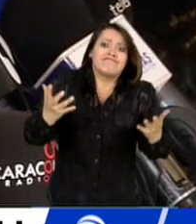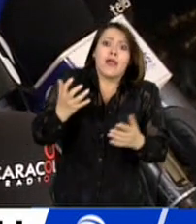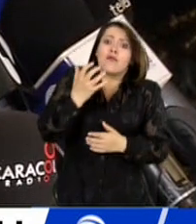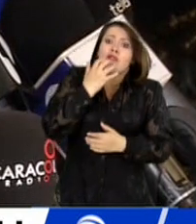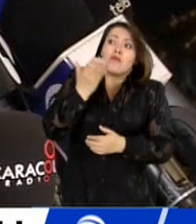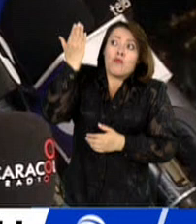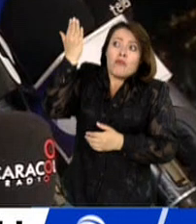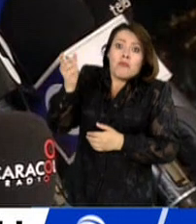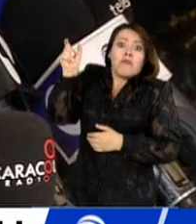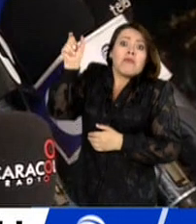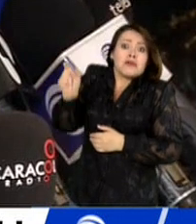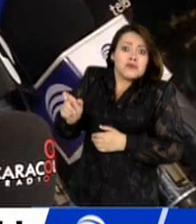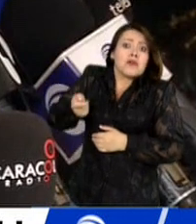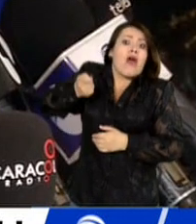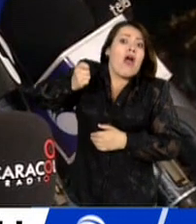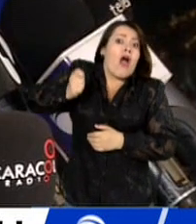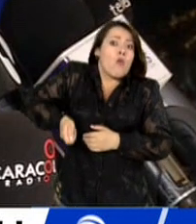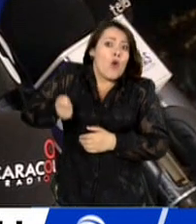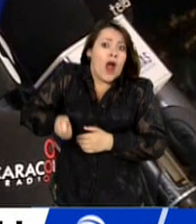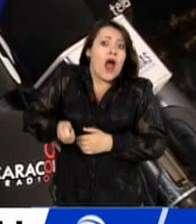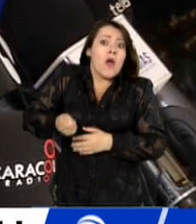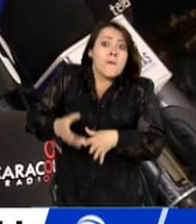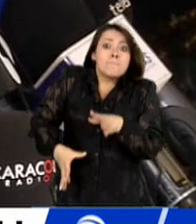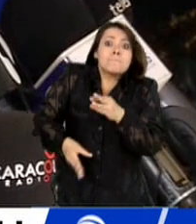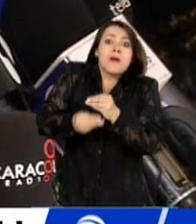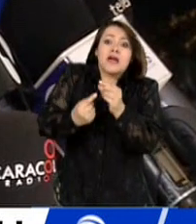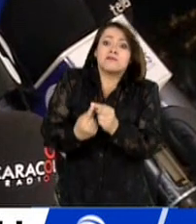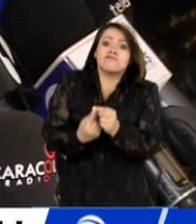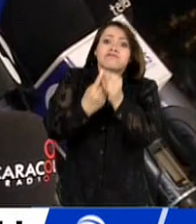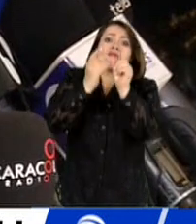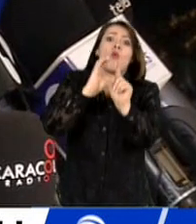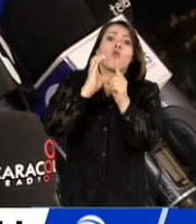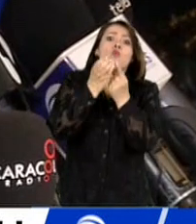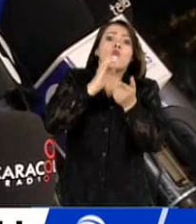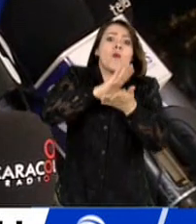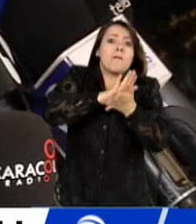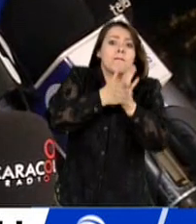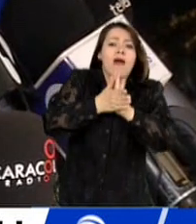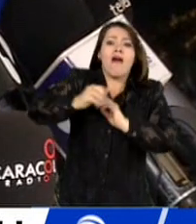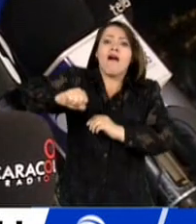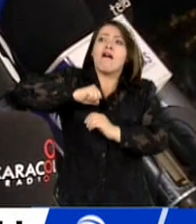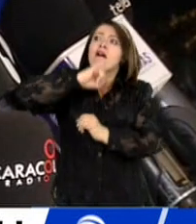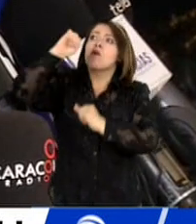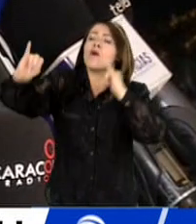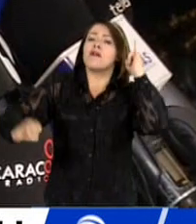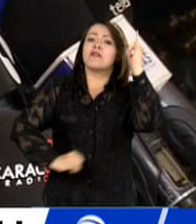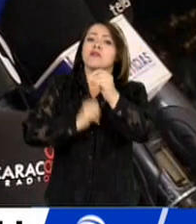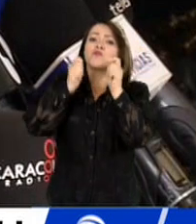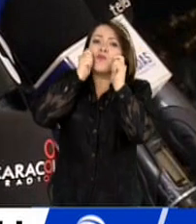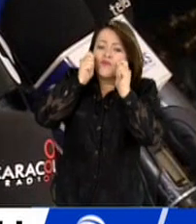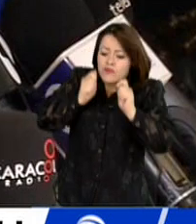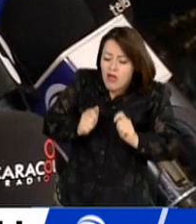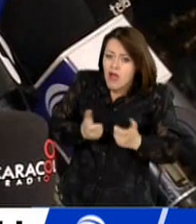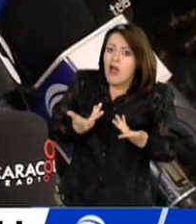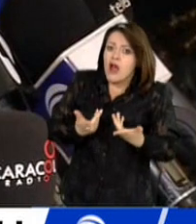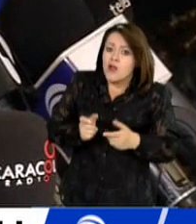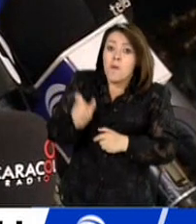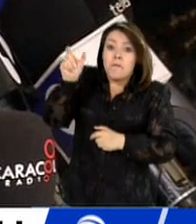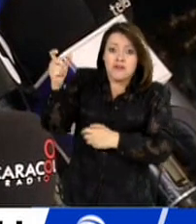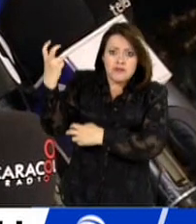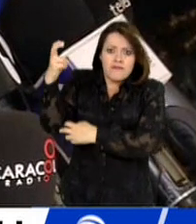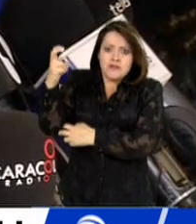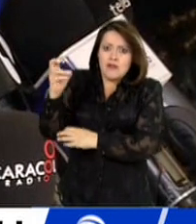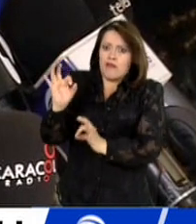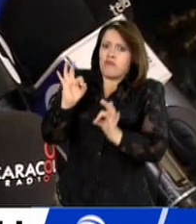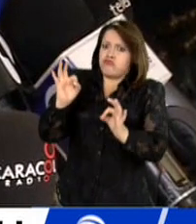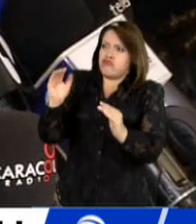de ser abogado, el señor Bermeo es especialista en cultura de paz y derecho internacional humanitario y además acreditó